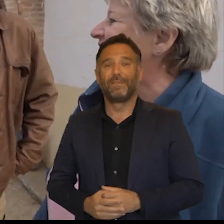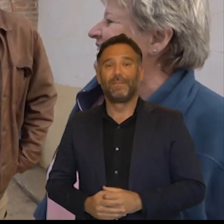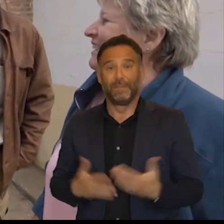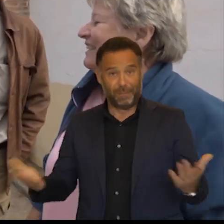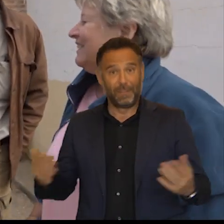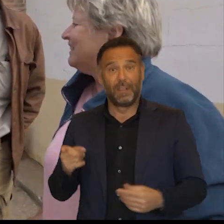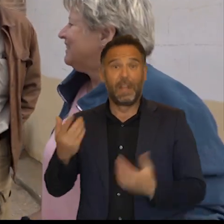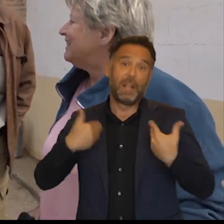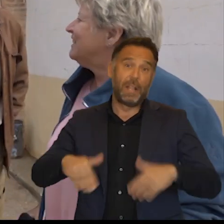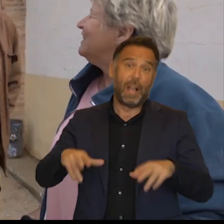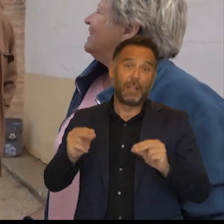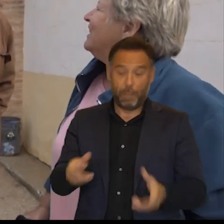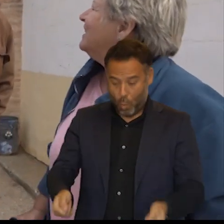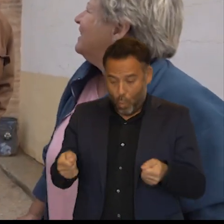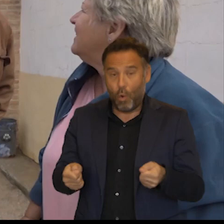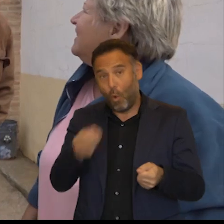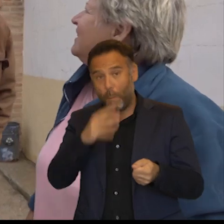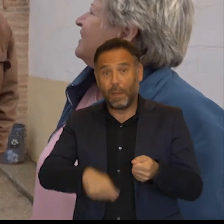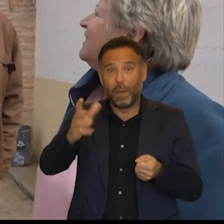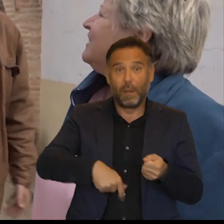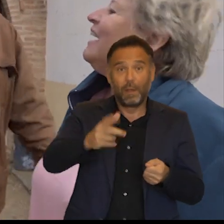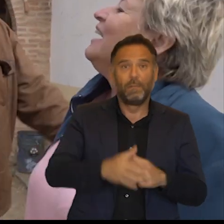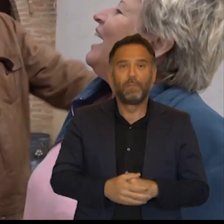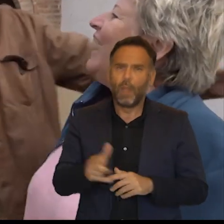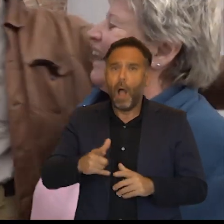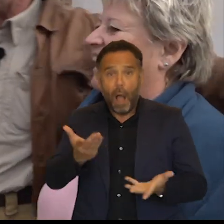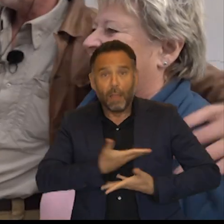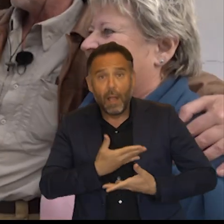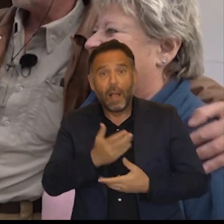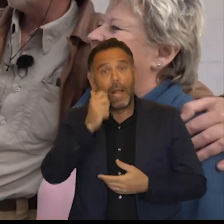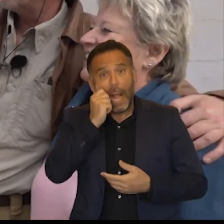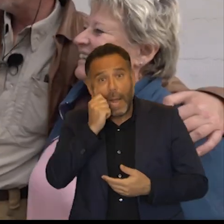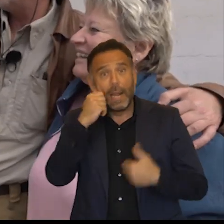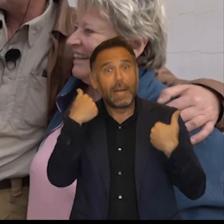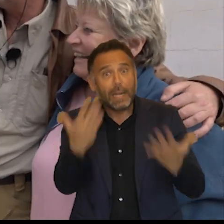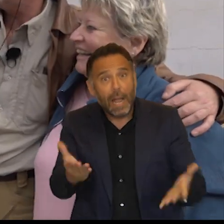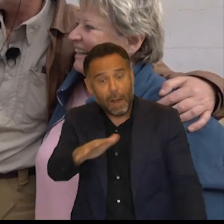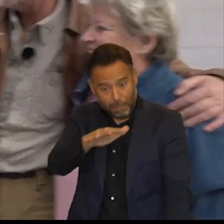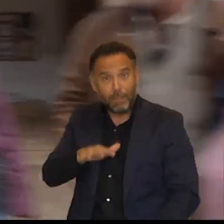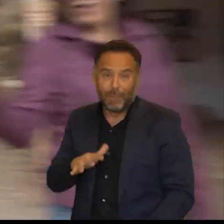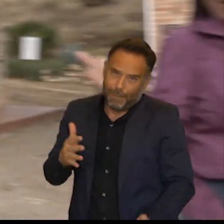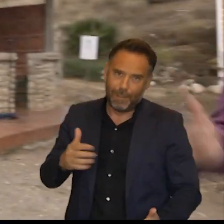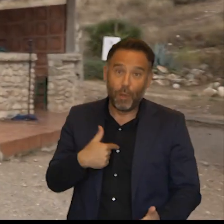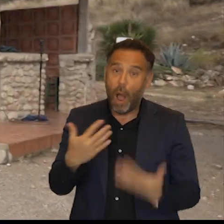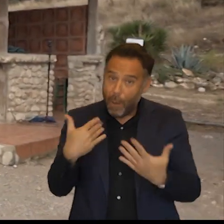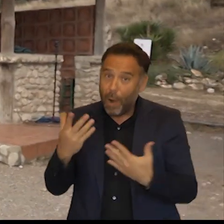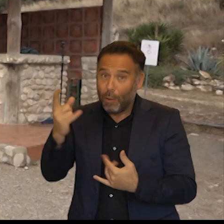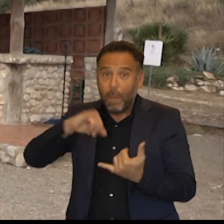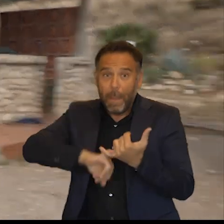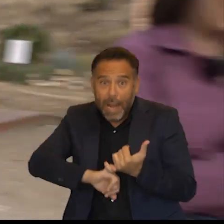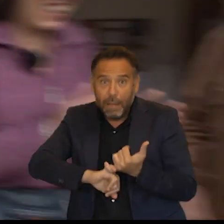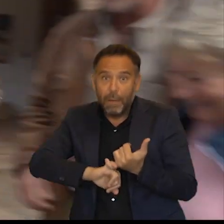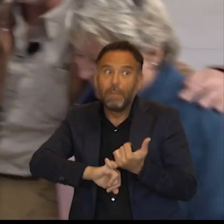cubo, ¿no? No, es que aceptamos donaciones de carne, ¿no? Y he hablado con su marido antes y tenemos un